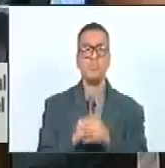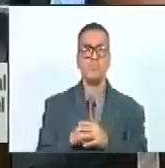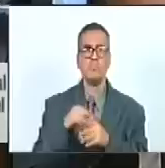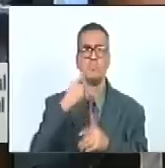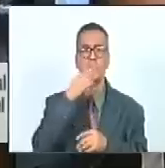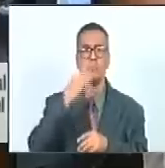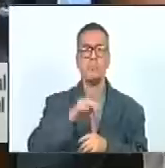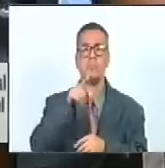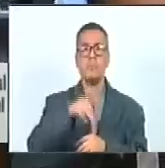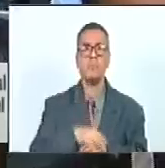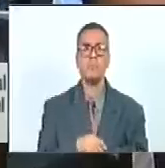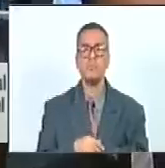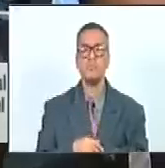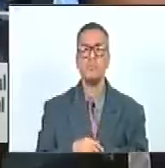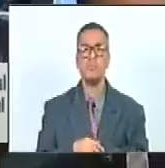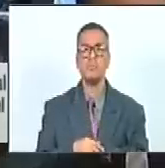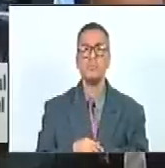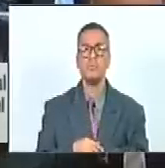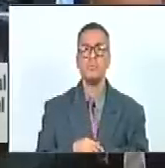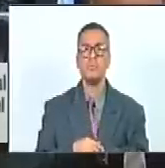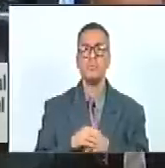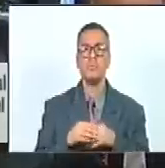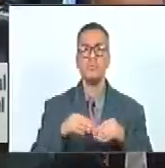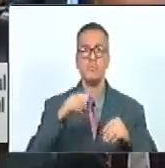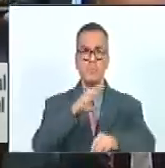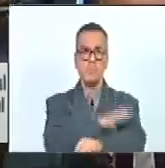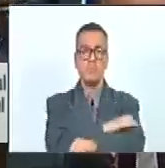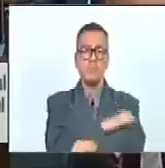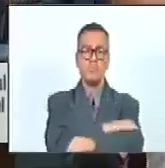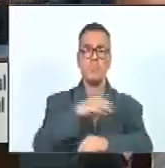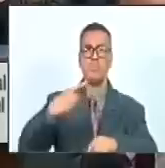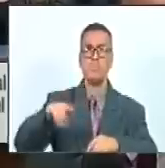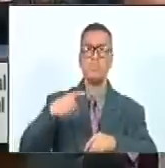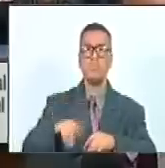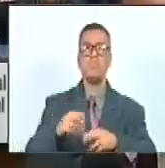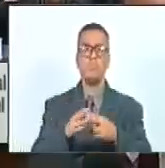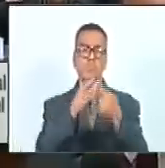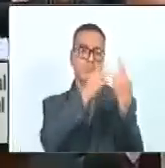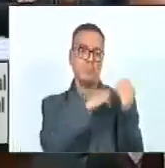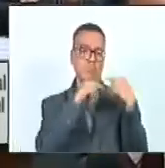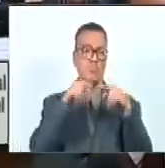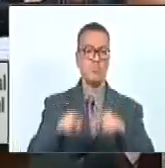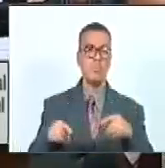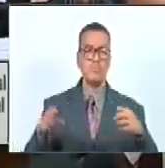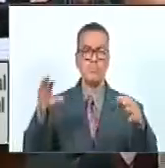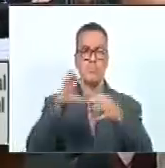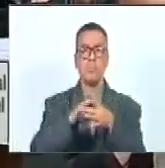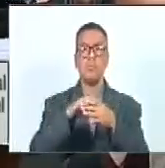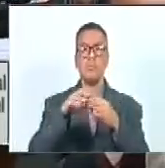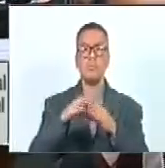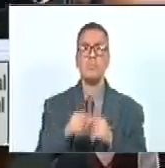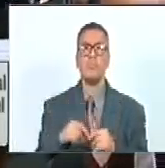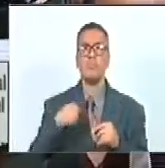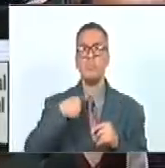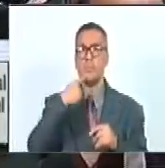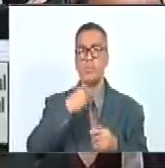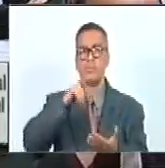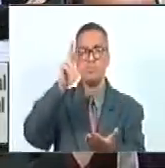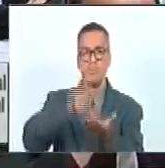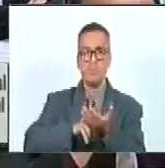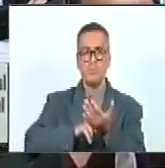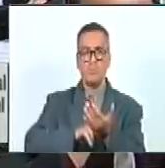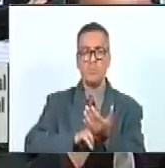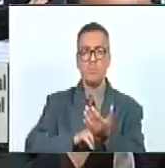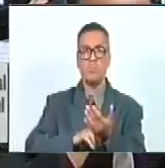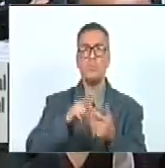tal manera que la oposición democrática representada aquí en la Alianza va a votar, como